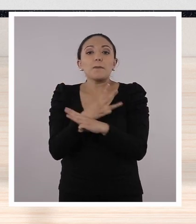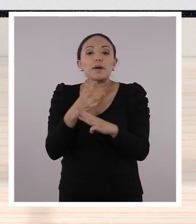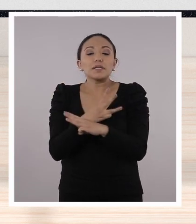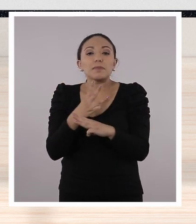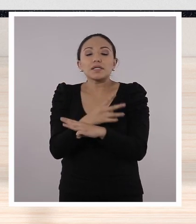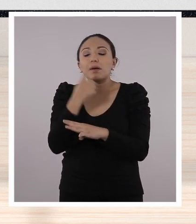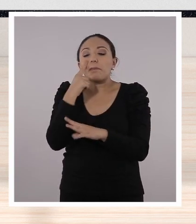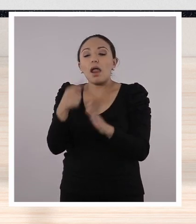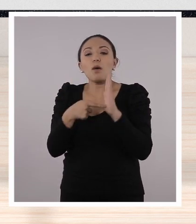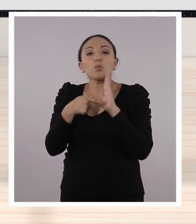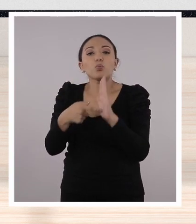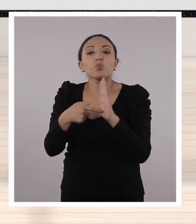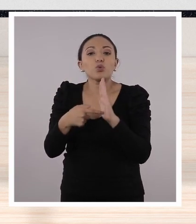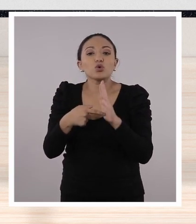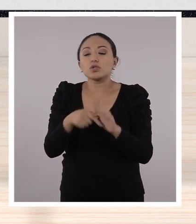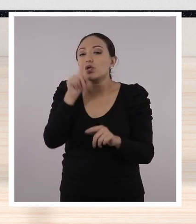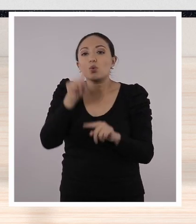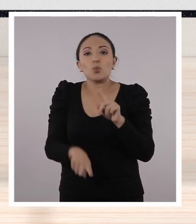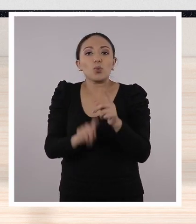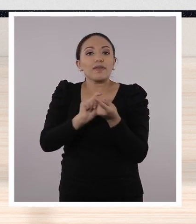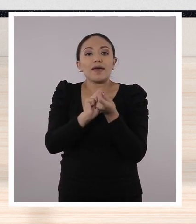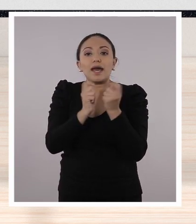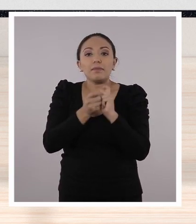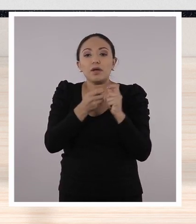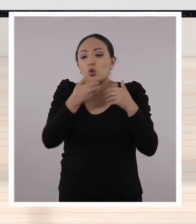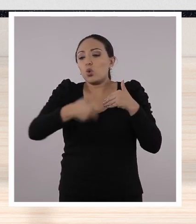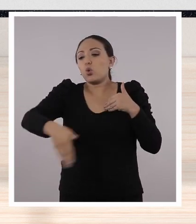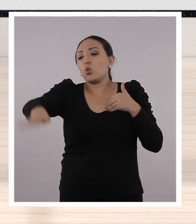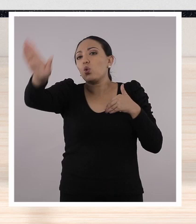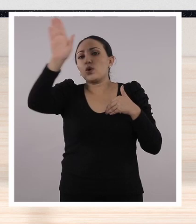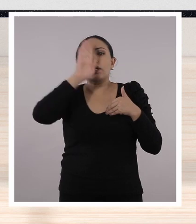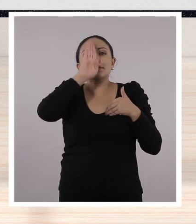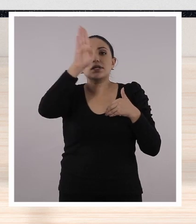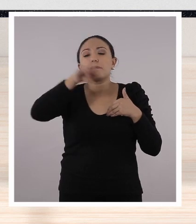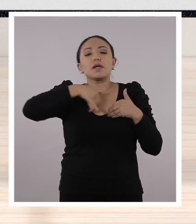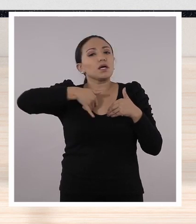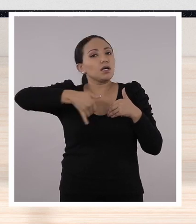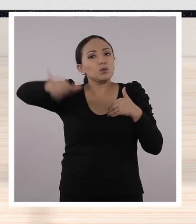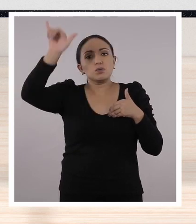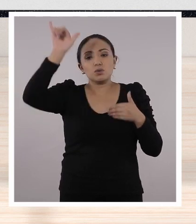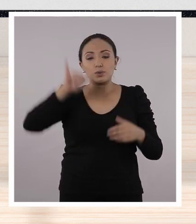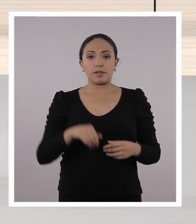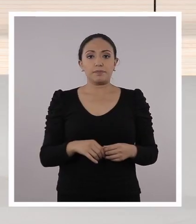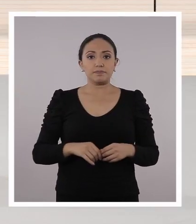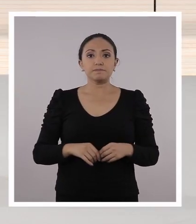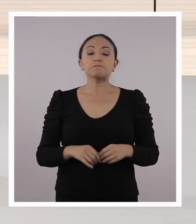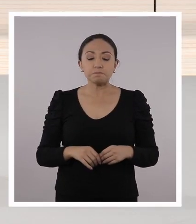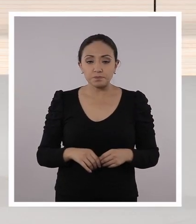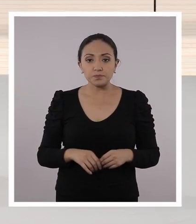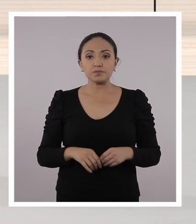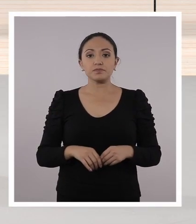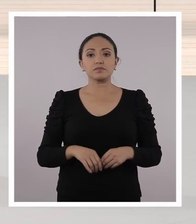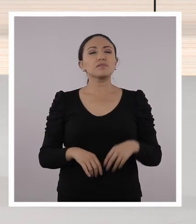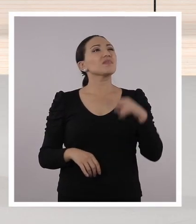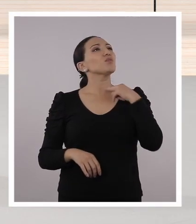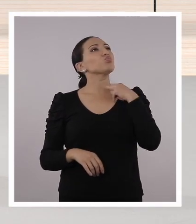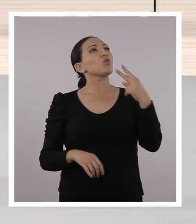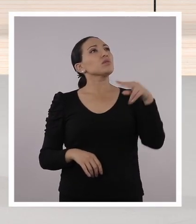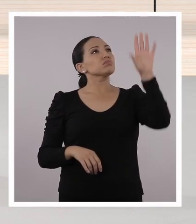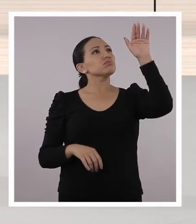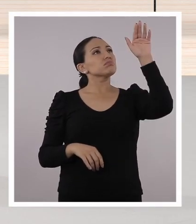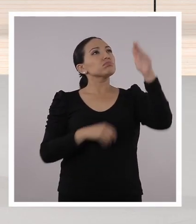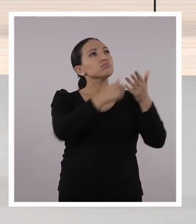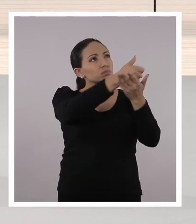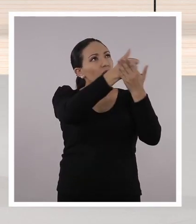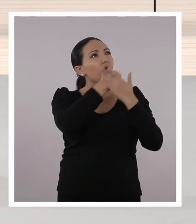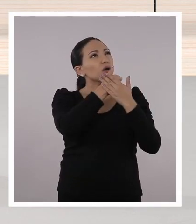ya demostrado totalmente y no se puede cambiar, va a durar para siempre. Ahora, por favor, Webster, ¿nos